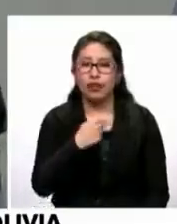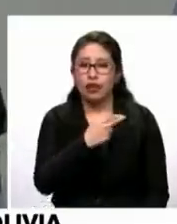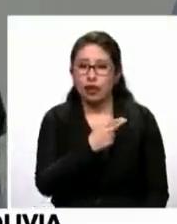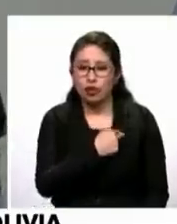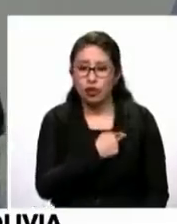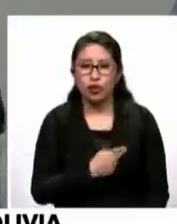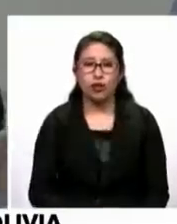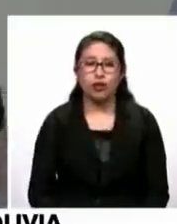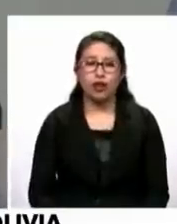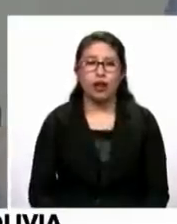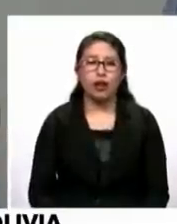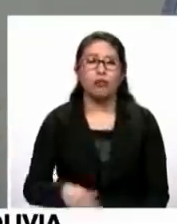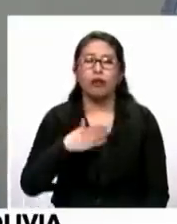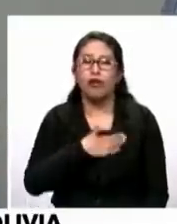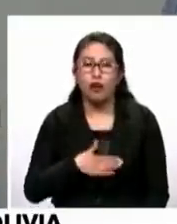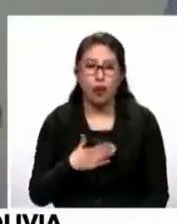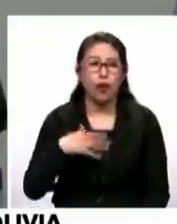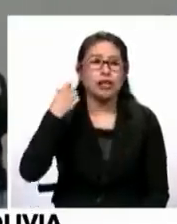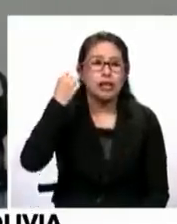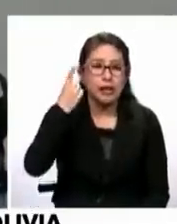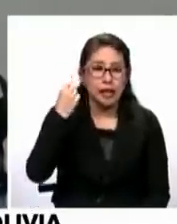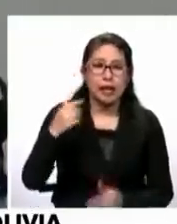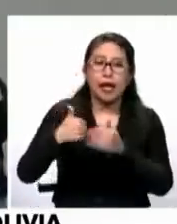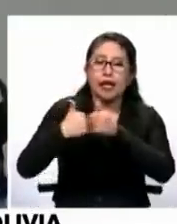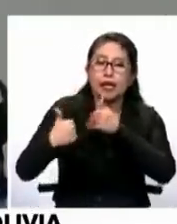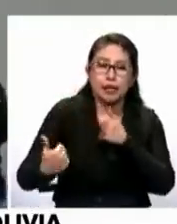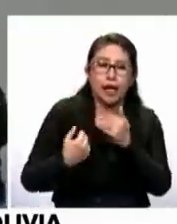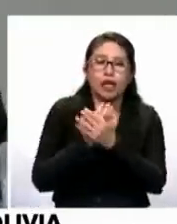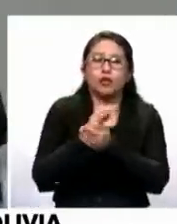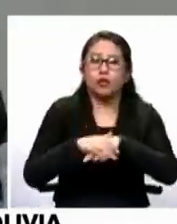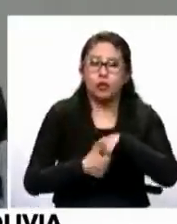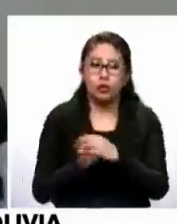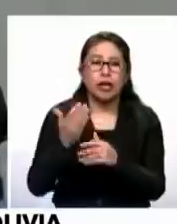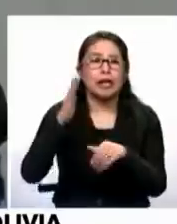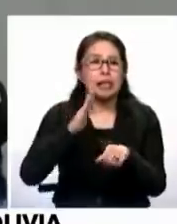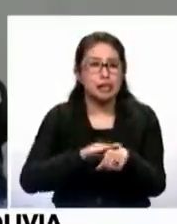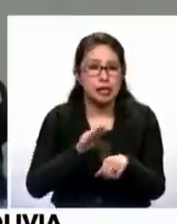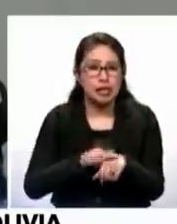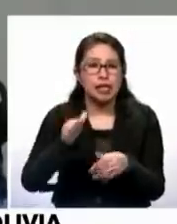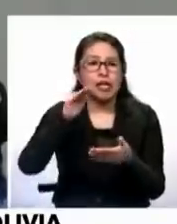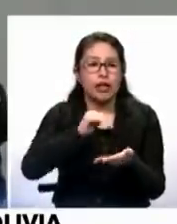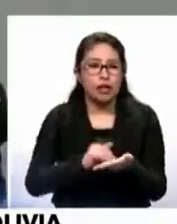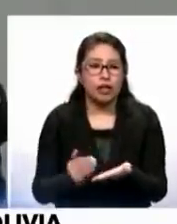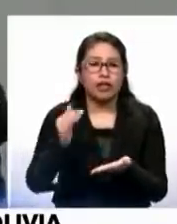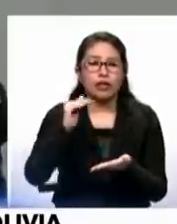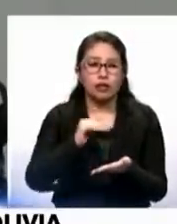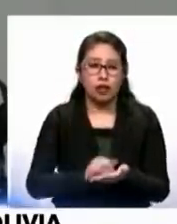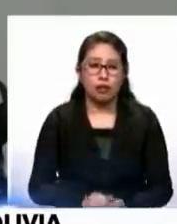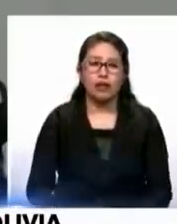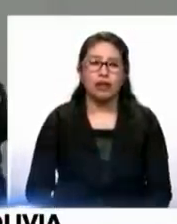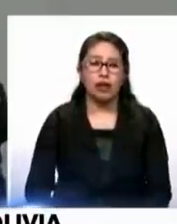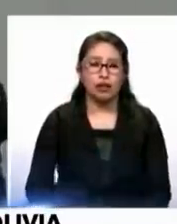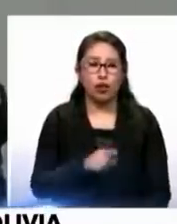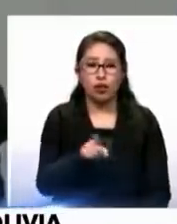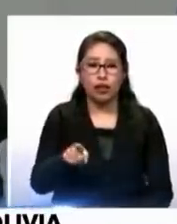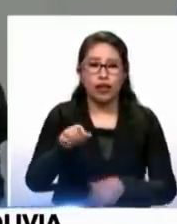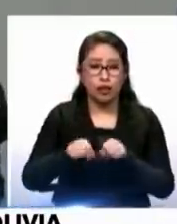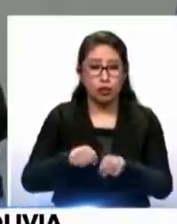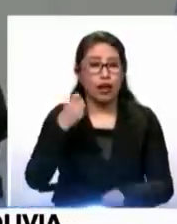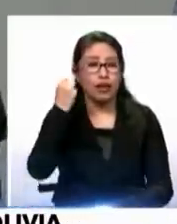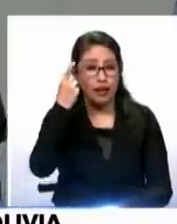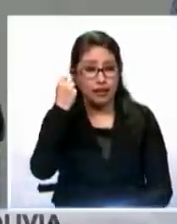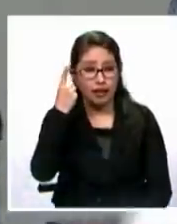entender a la gente que las distancias, que el lavado de manos, que la higiene nos va a ayudar muchísimo para enfrentar a este enemigo